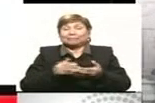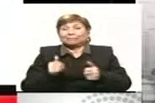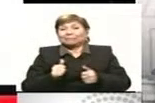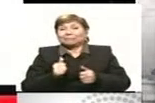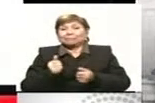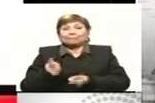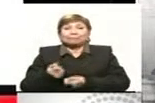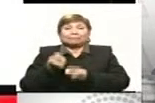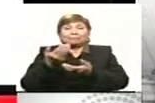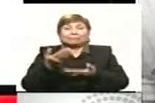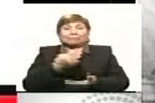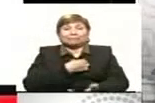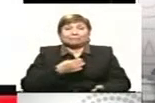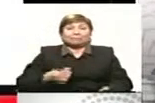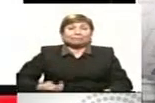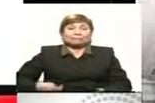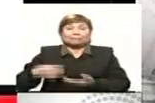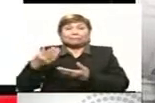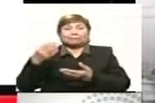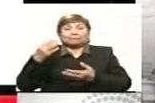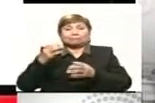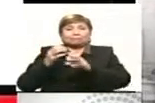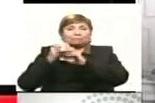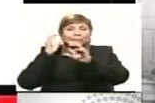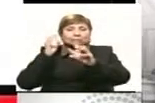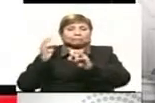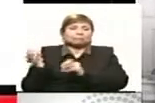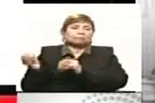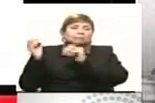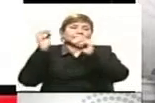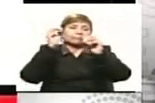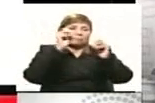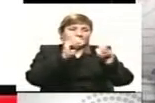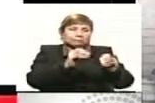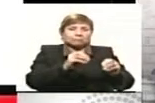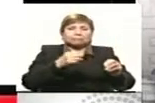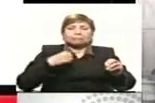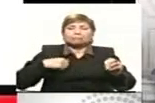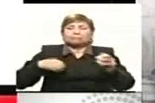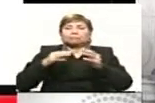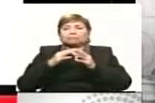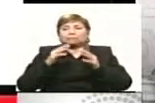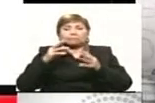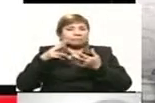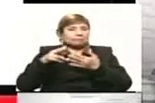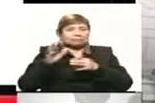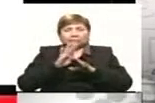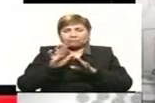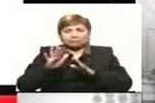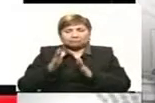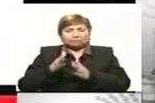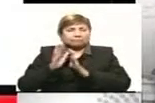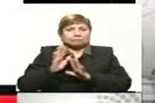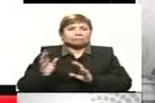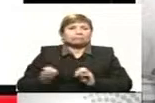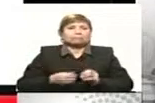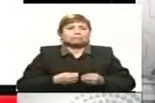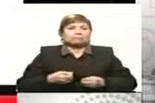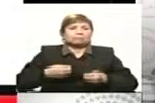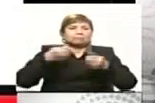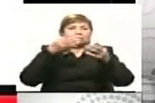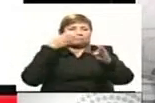sido asignados al Ministerio de Transportes, que luego se le asigna a las municipalidades. Queremos acortar esa ruta y